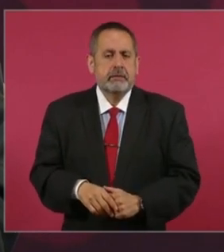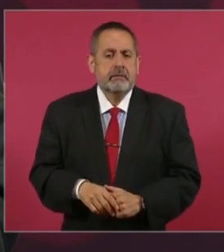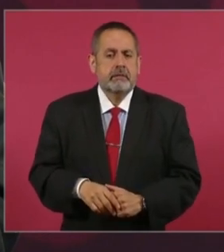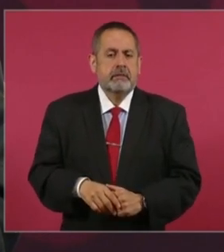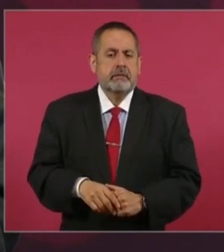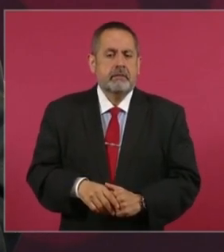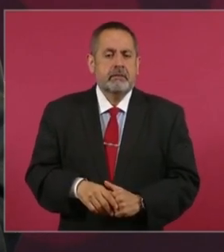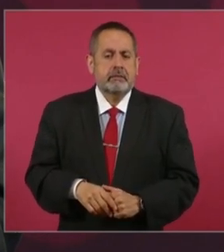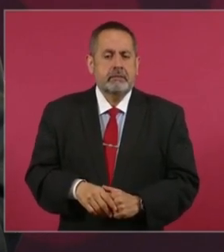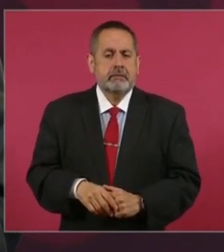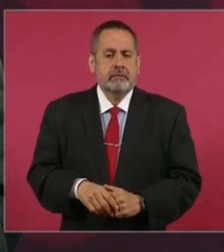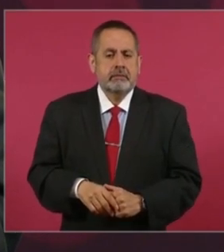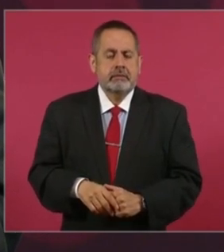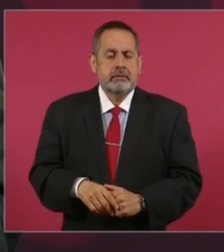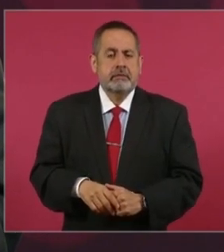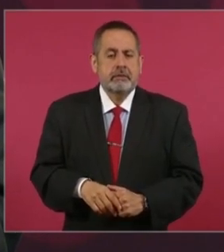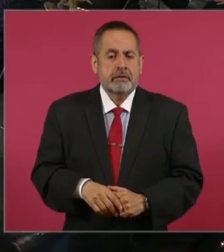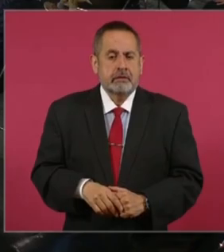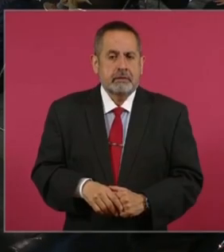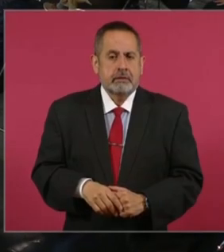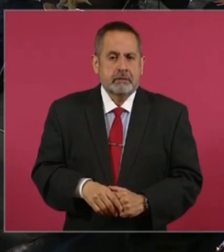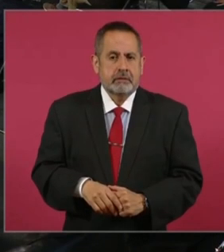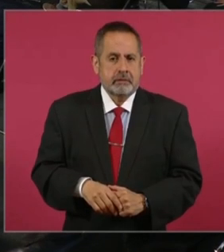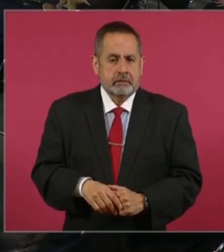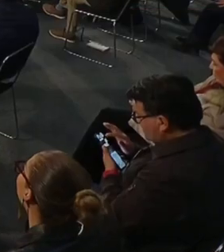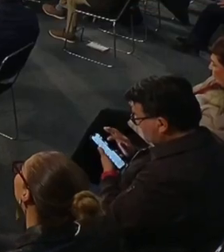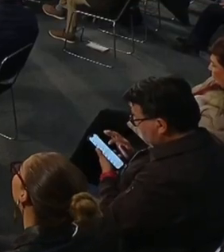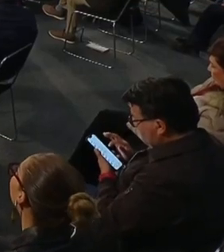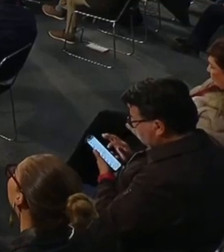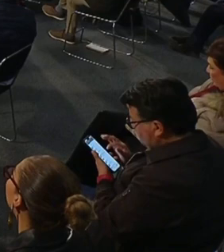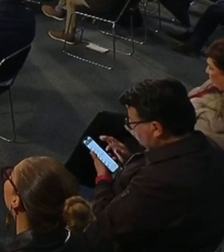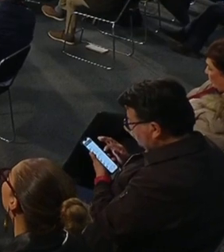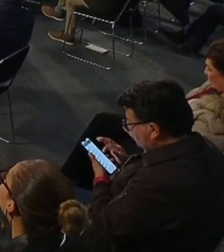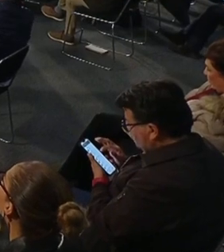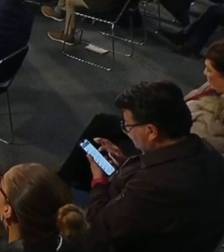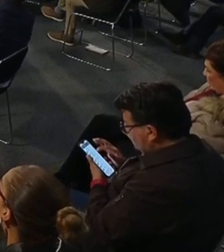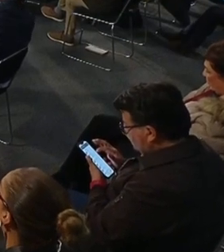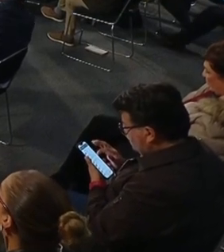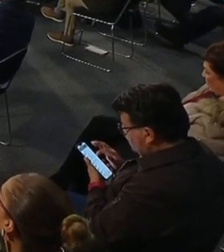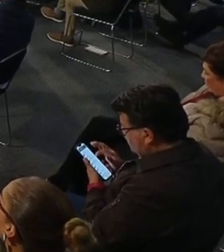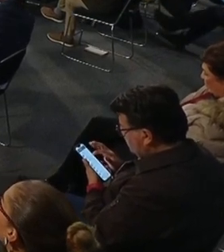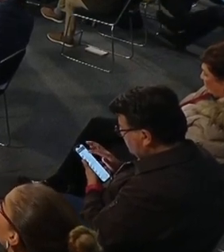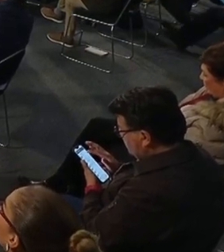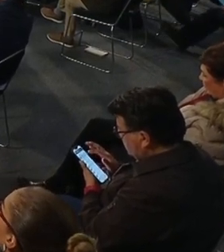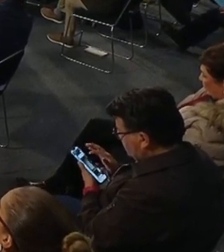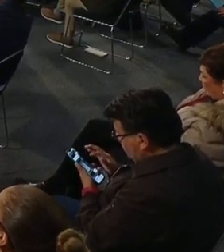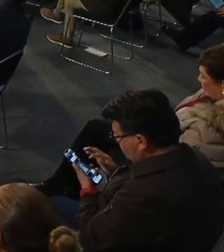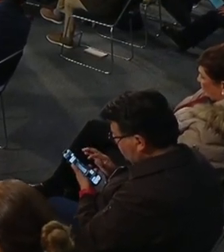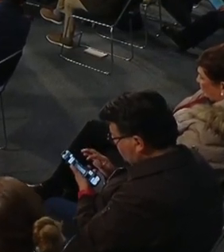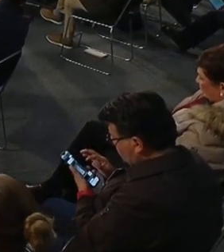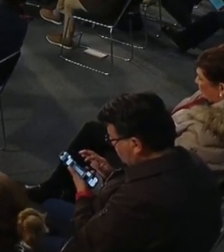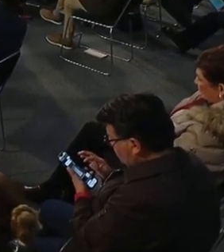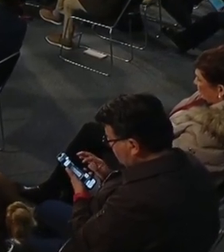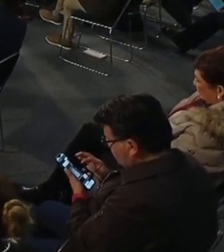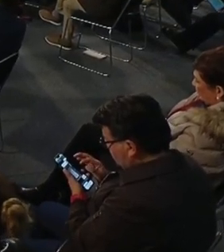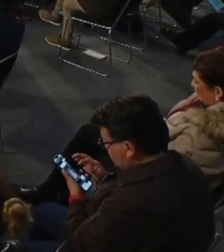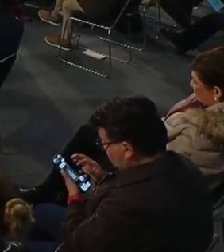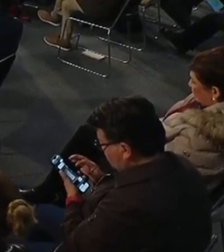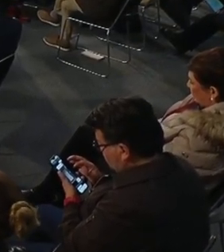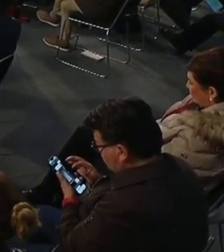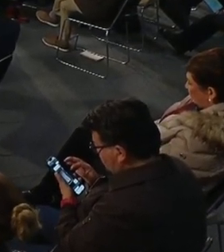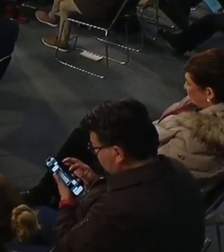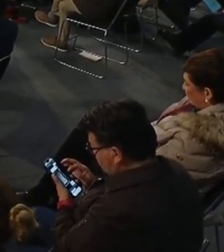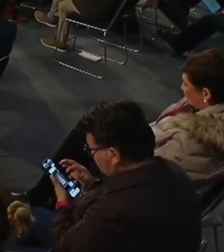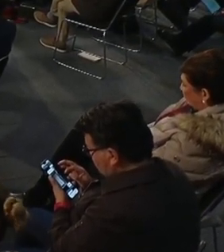¿quién sabía que